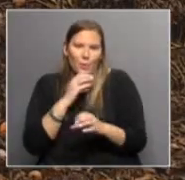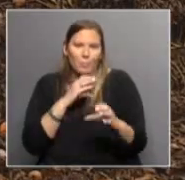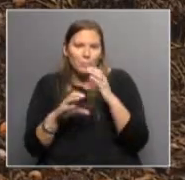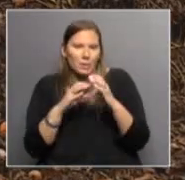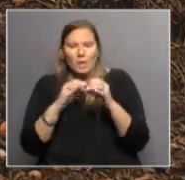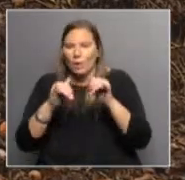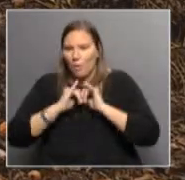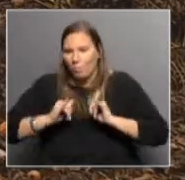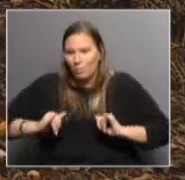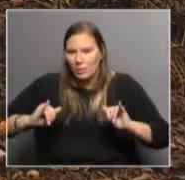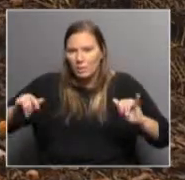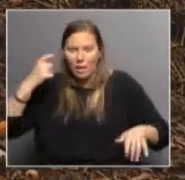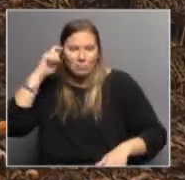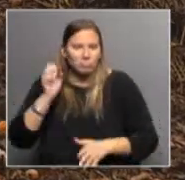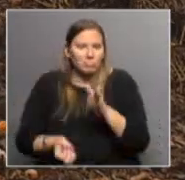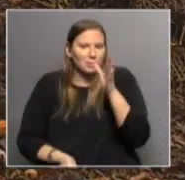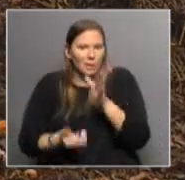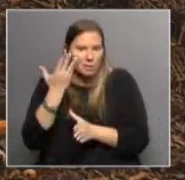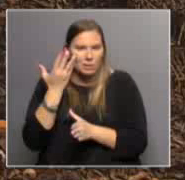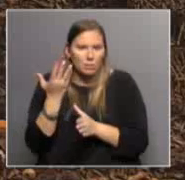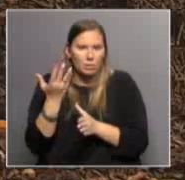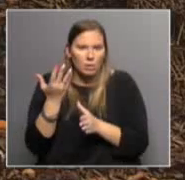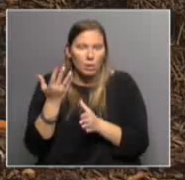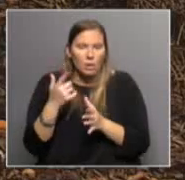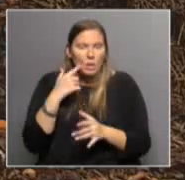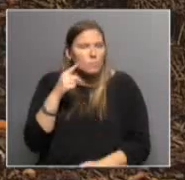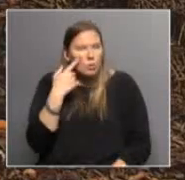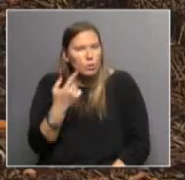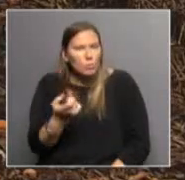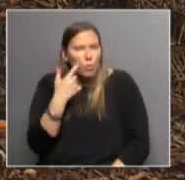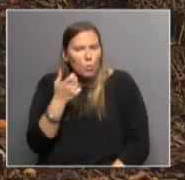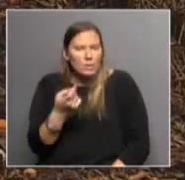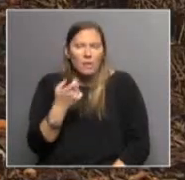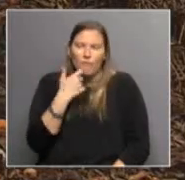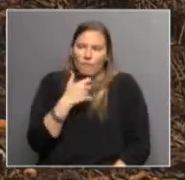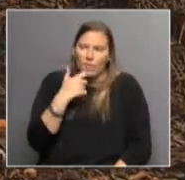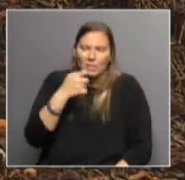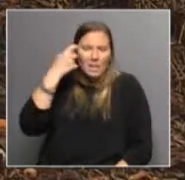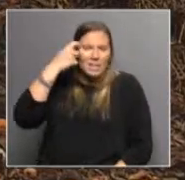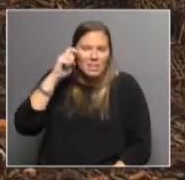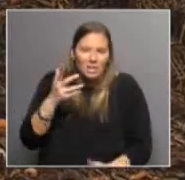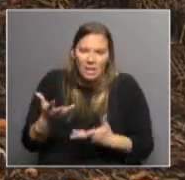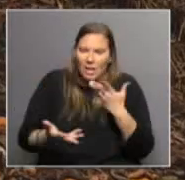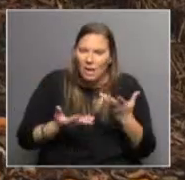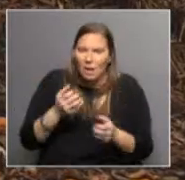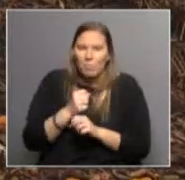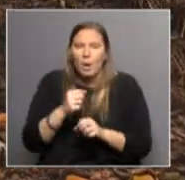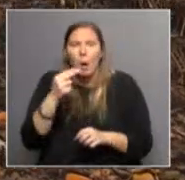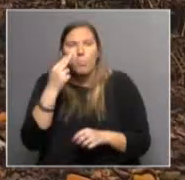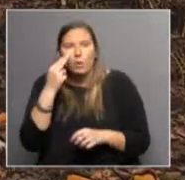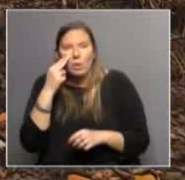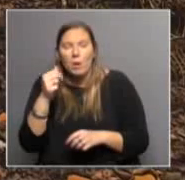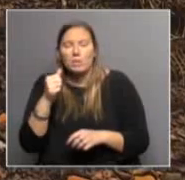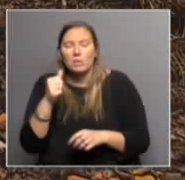en la publicidad, desde el lado muy creativo. Y observamos que habían falta de ideas justamente que respondieran a problemas